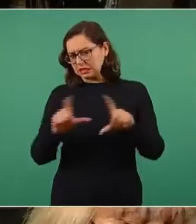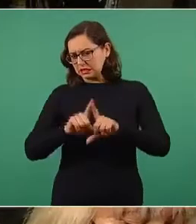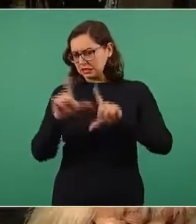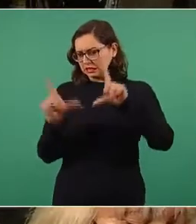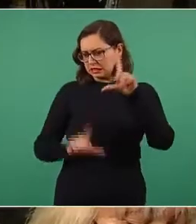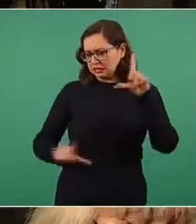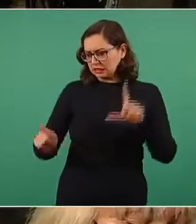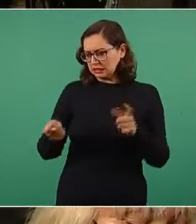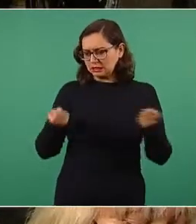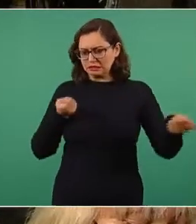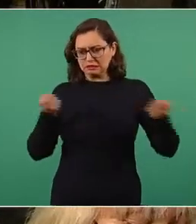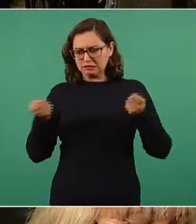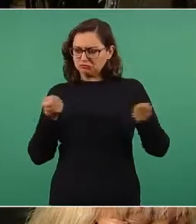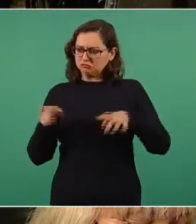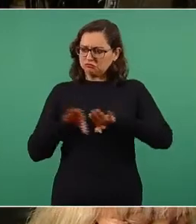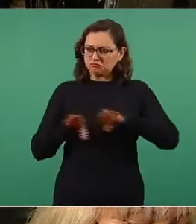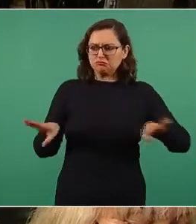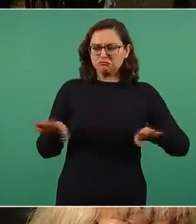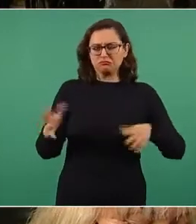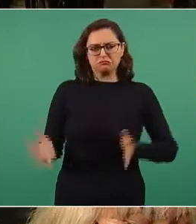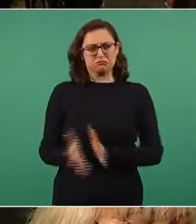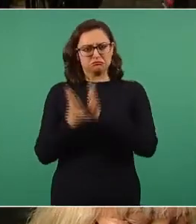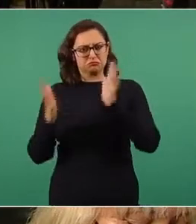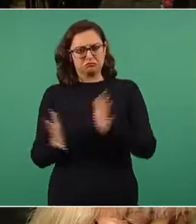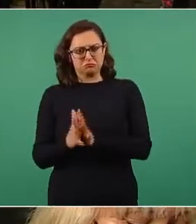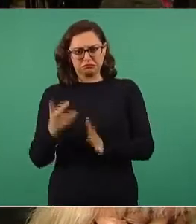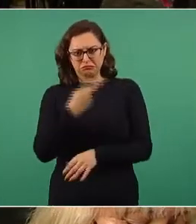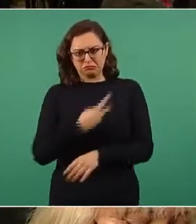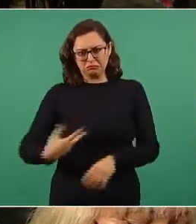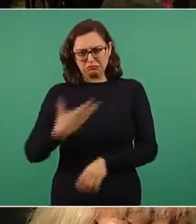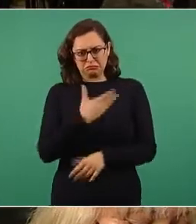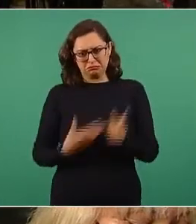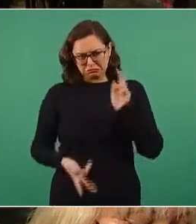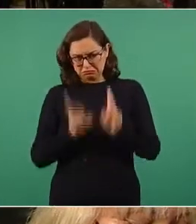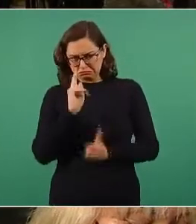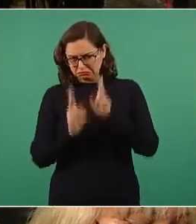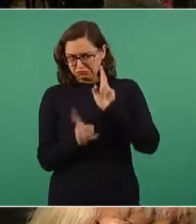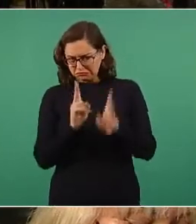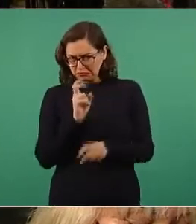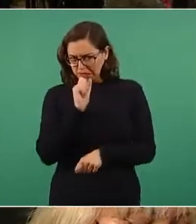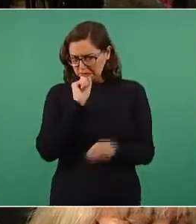va a tocar con la vicepresidencia Kamala Harris, y me refiero porque